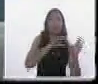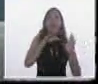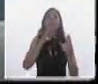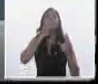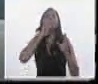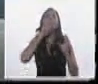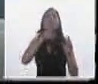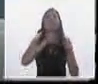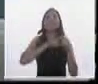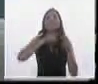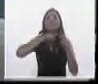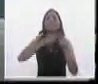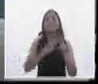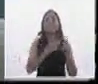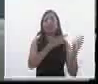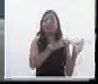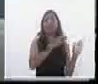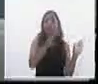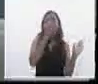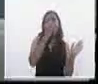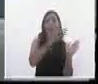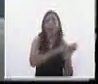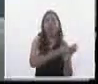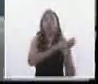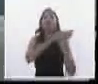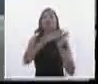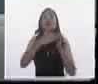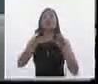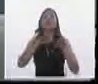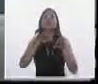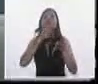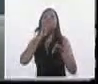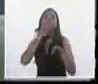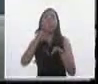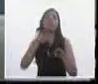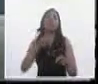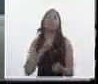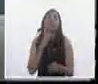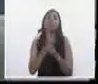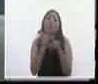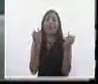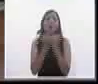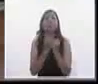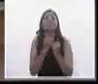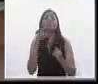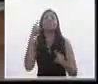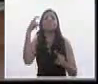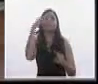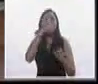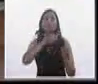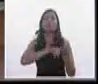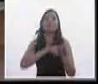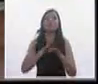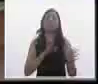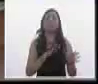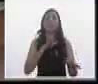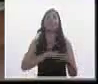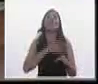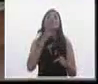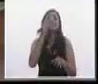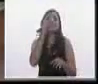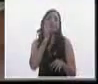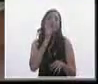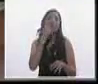educación que otras personas que no tienen discapacidad no tienes la misma oportunidad laboral la media en el nivel de escolaridad de las personas con